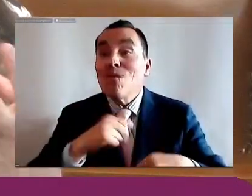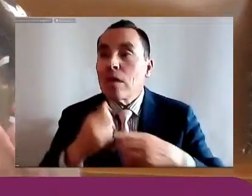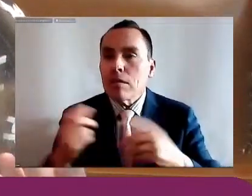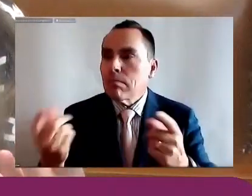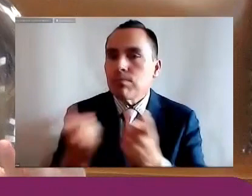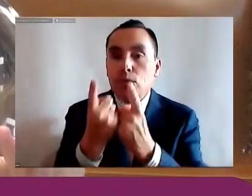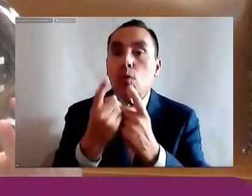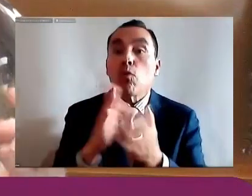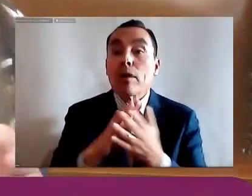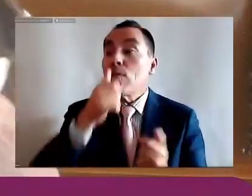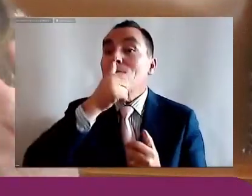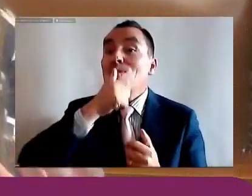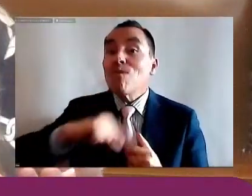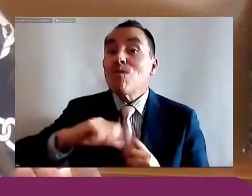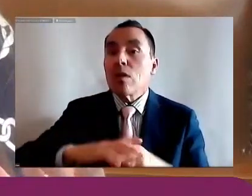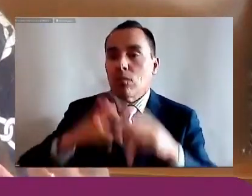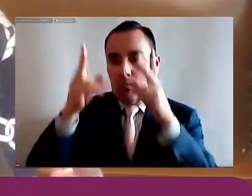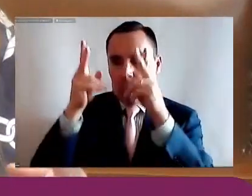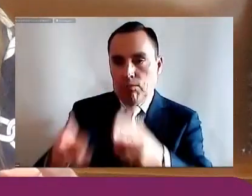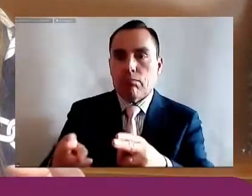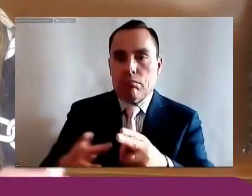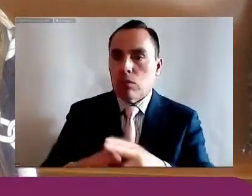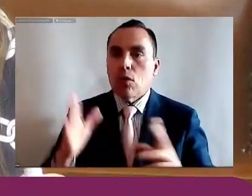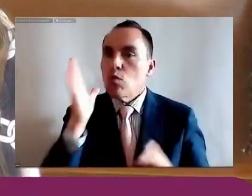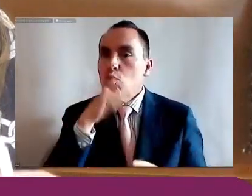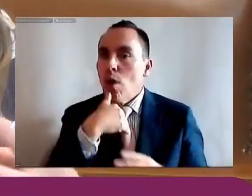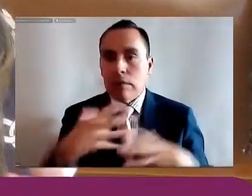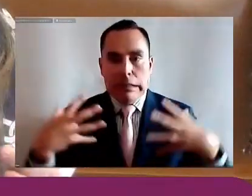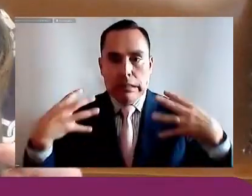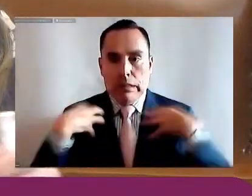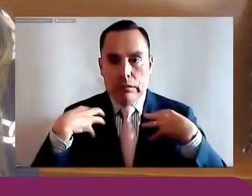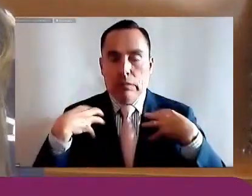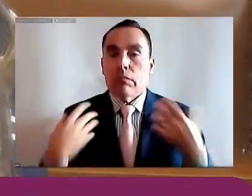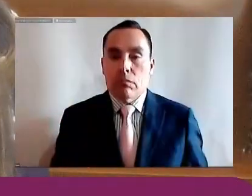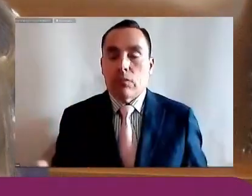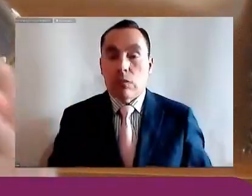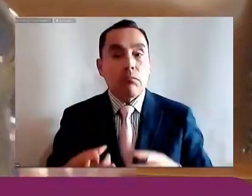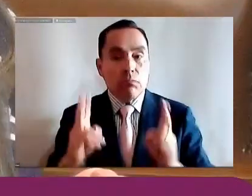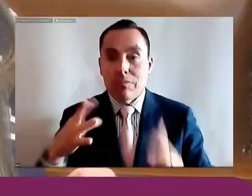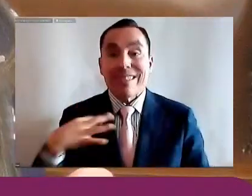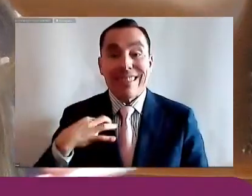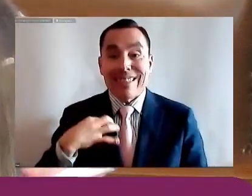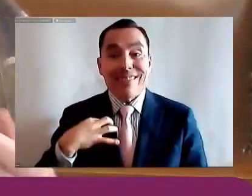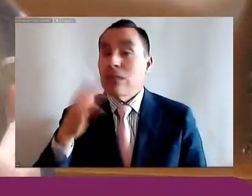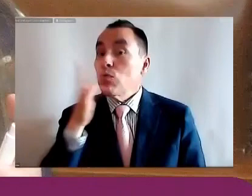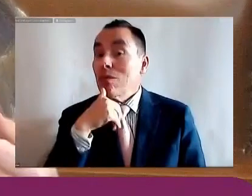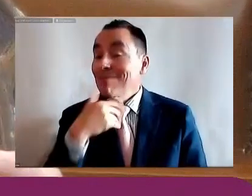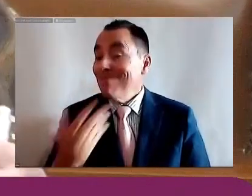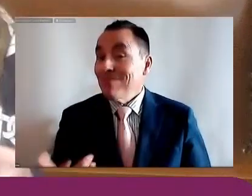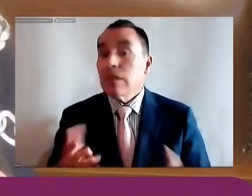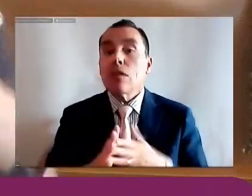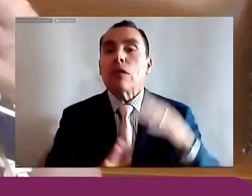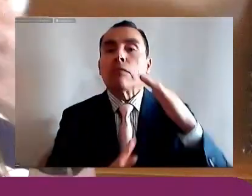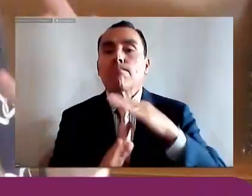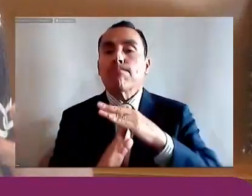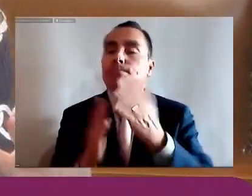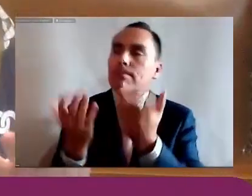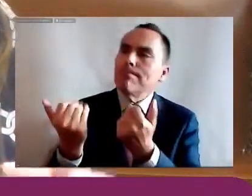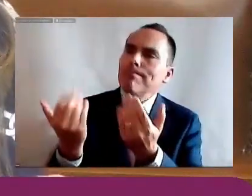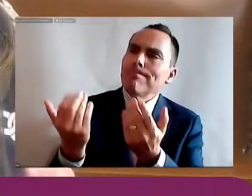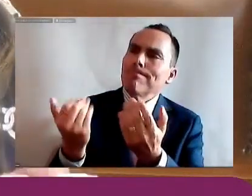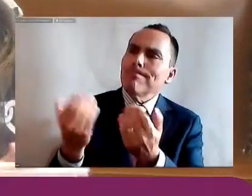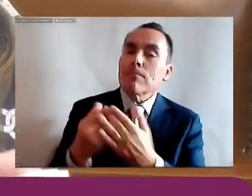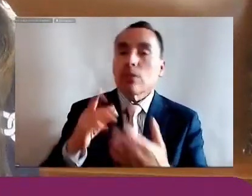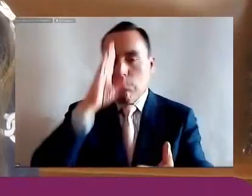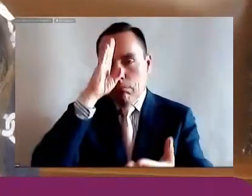posibilidad de abortar. No tenemos caso de responsabilidad civil todavía. Tenemos pendiente aún la resolución, digamos, final y definitiva